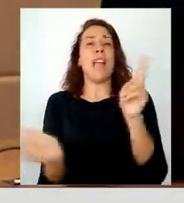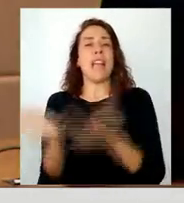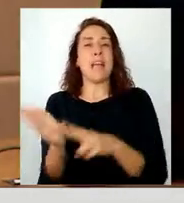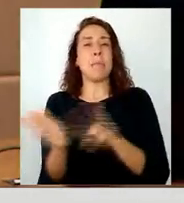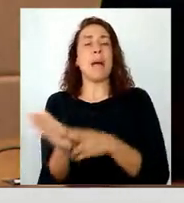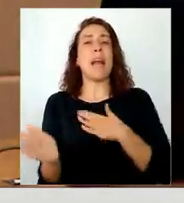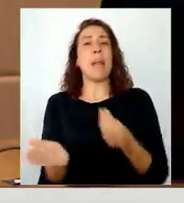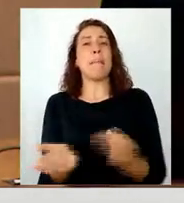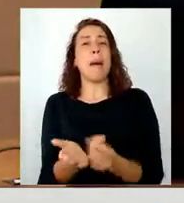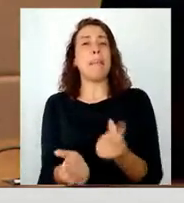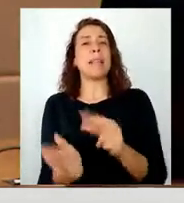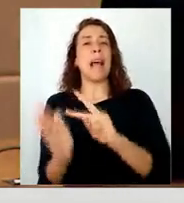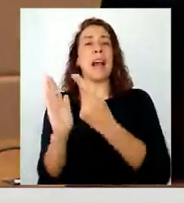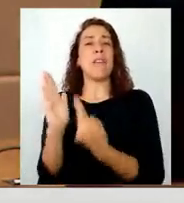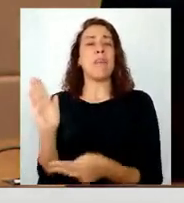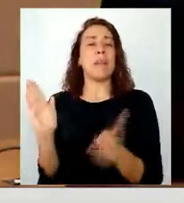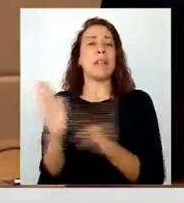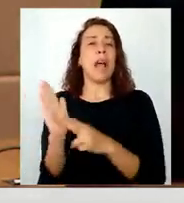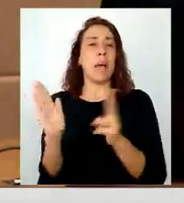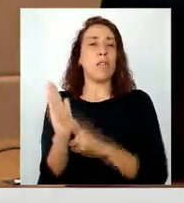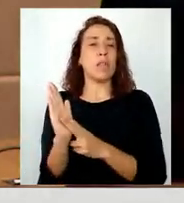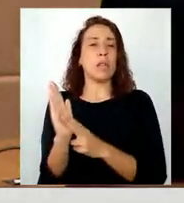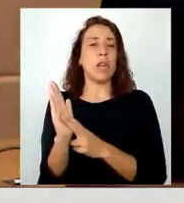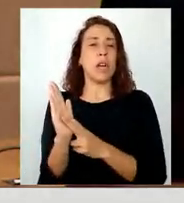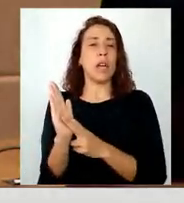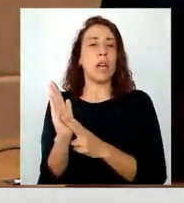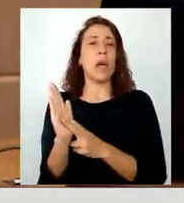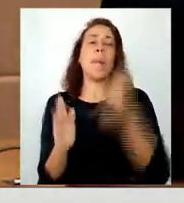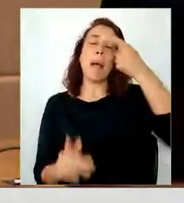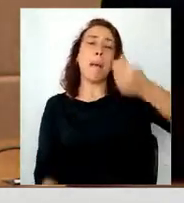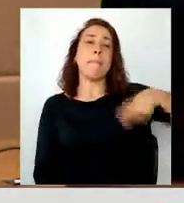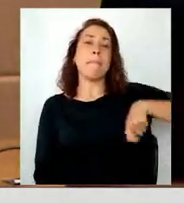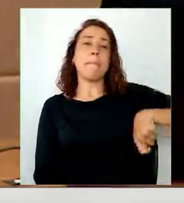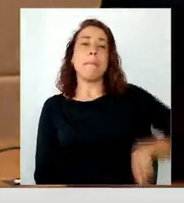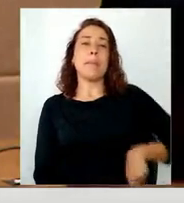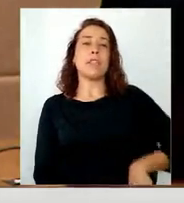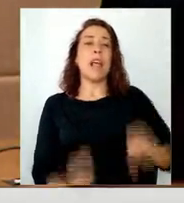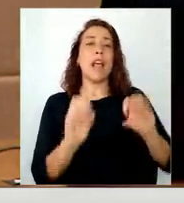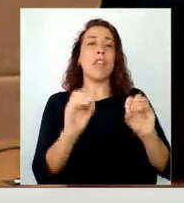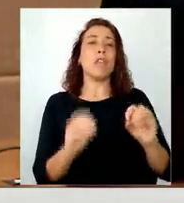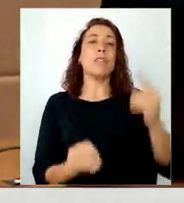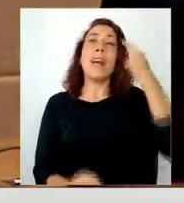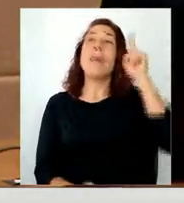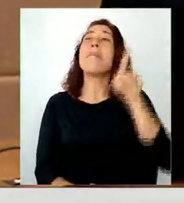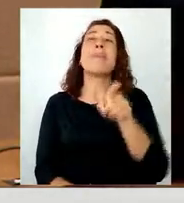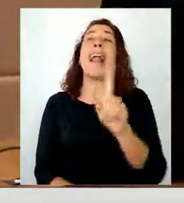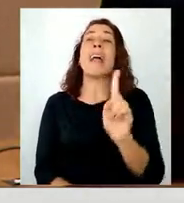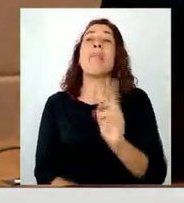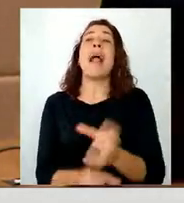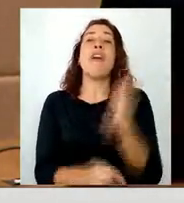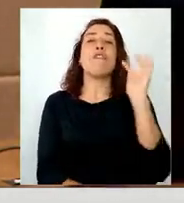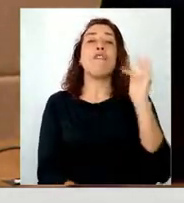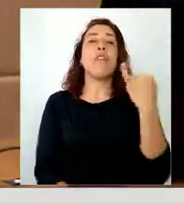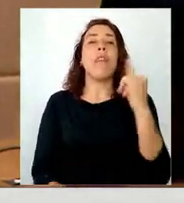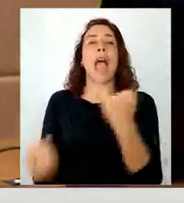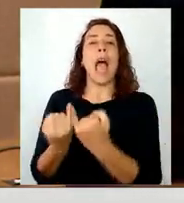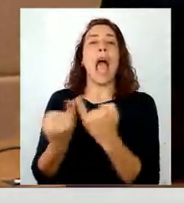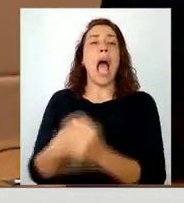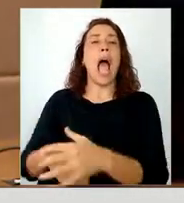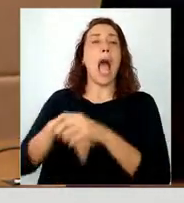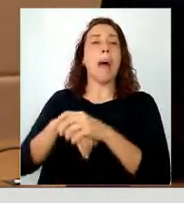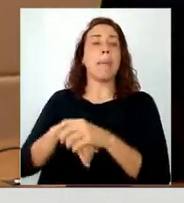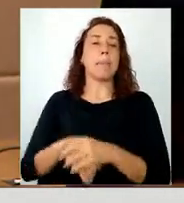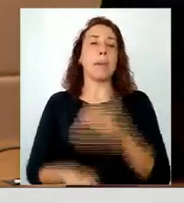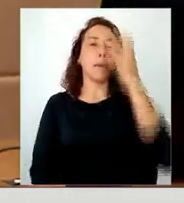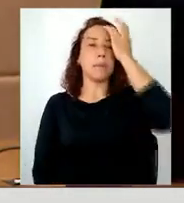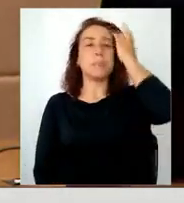tributaria que es para las pensiones que es para la educación Bueno en realidad para la fundación en las fundaciones de los amigos y por eso es